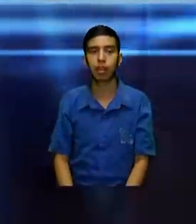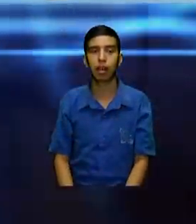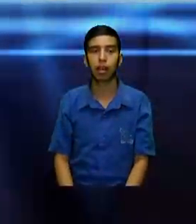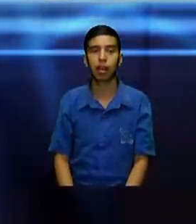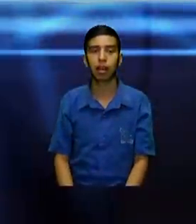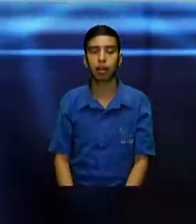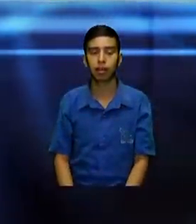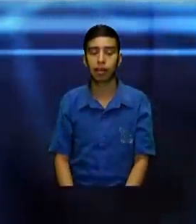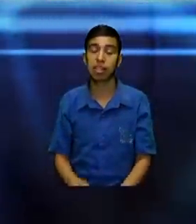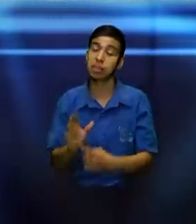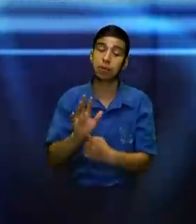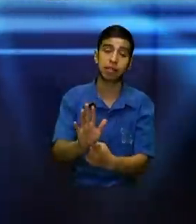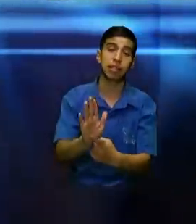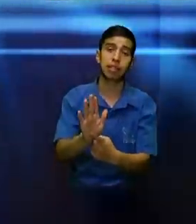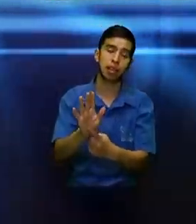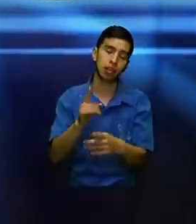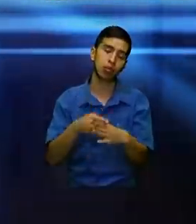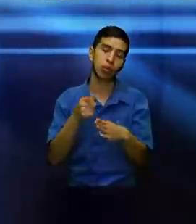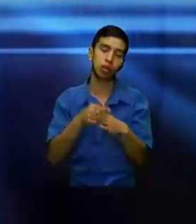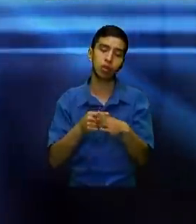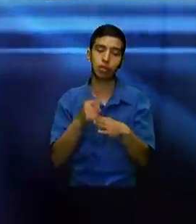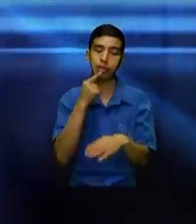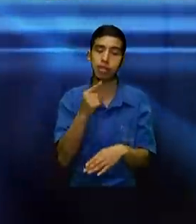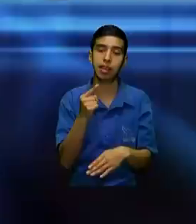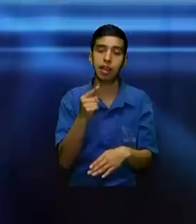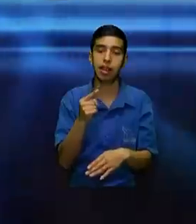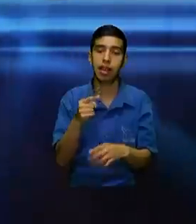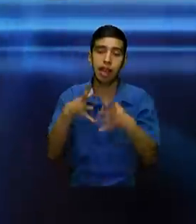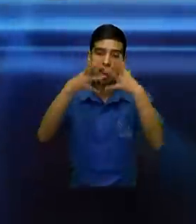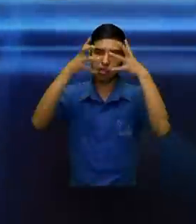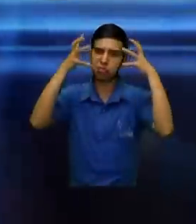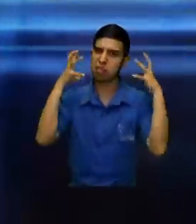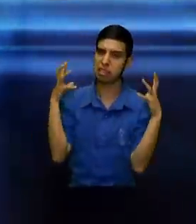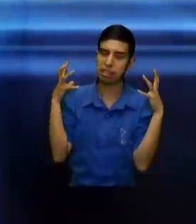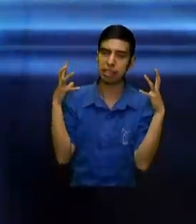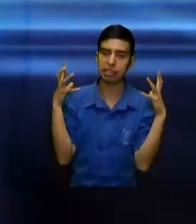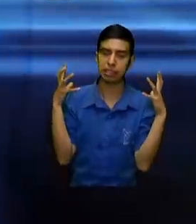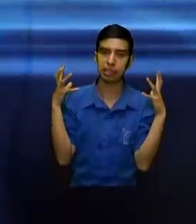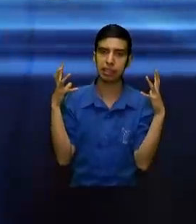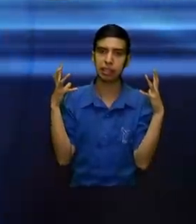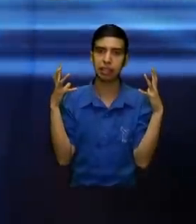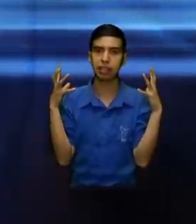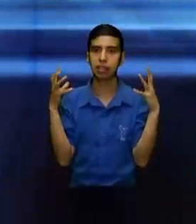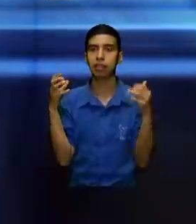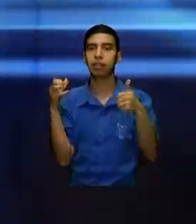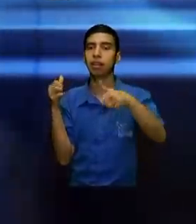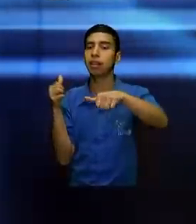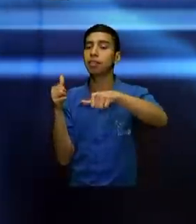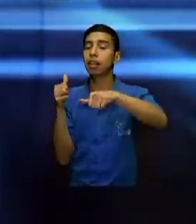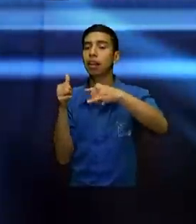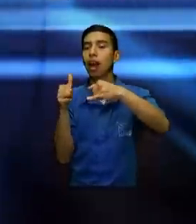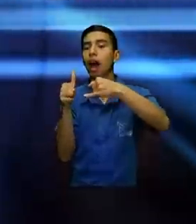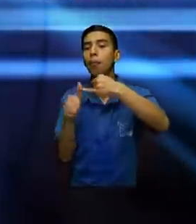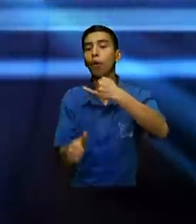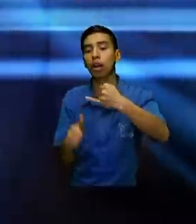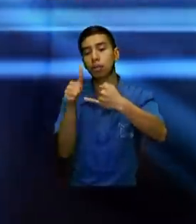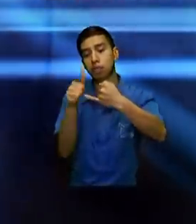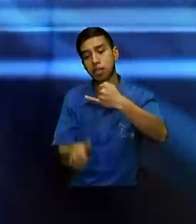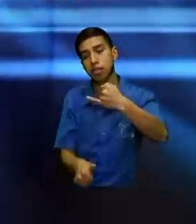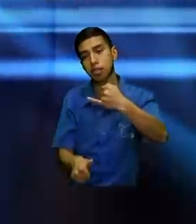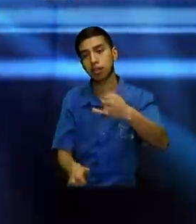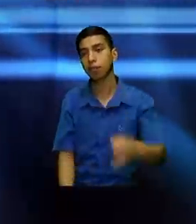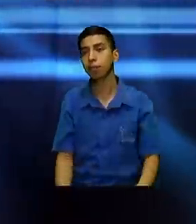cuando se dice de las bestias de Apocalipsis, terión. Esa palabra terión aparece cuando el Señor